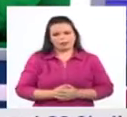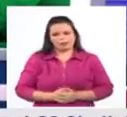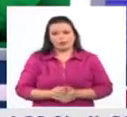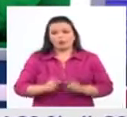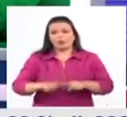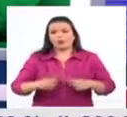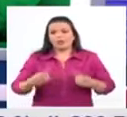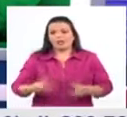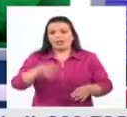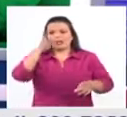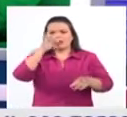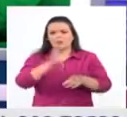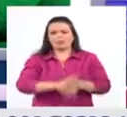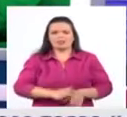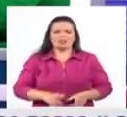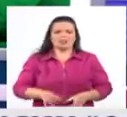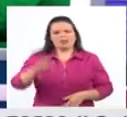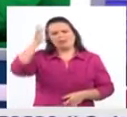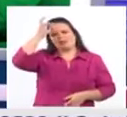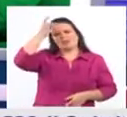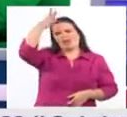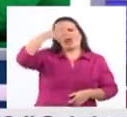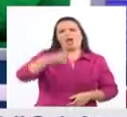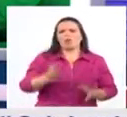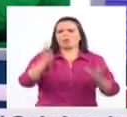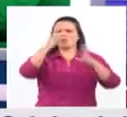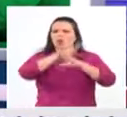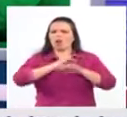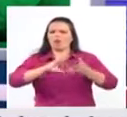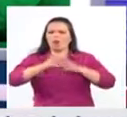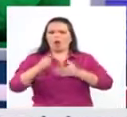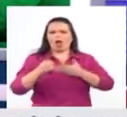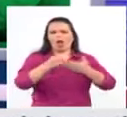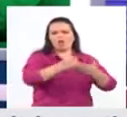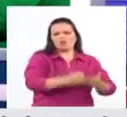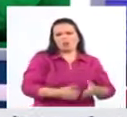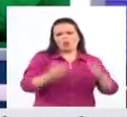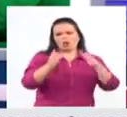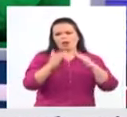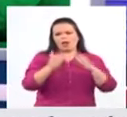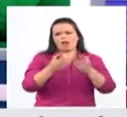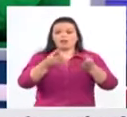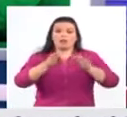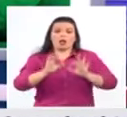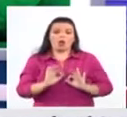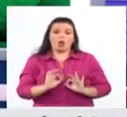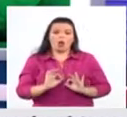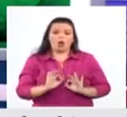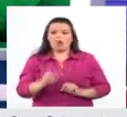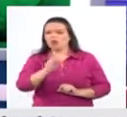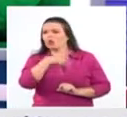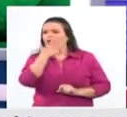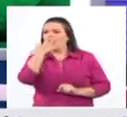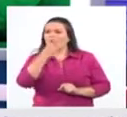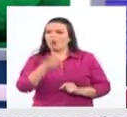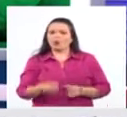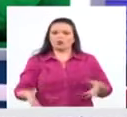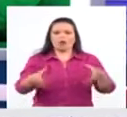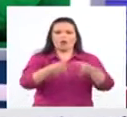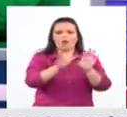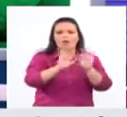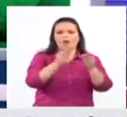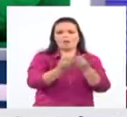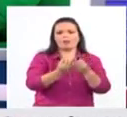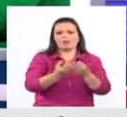la casa, por no querer participar en las actividades de la familia, por no querer trabajar e incluirse, ¿no?, dentro